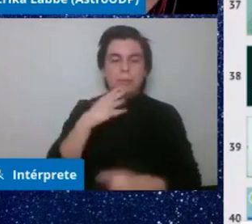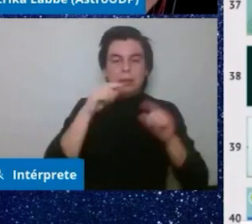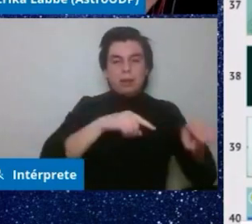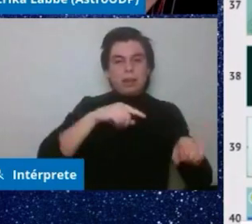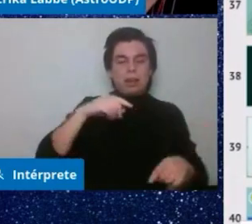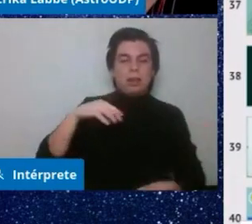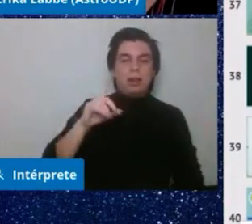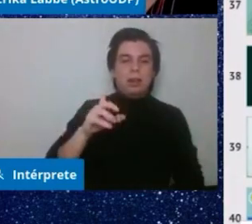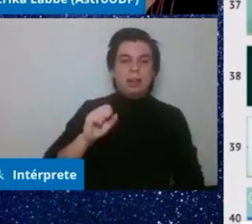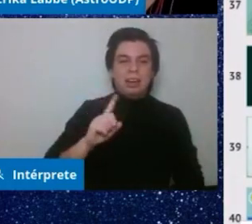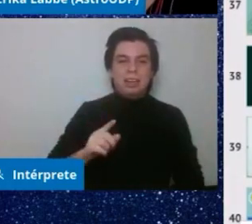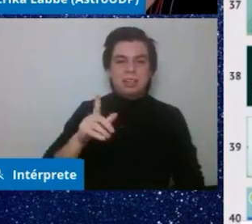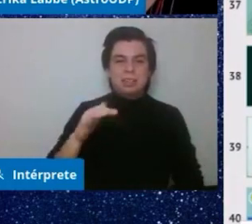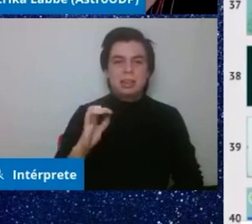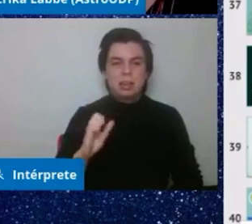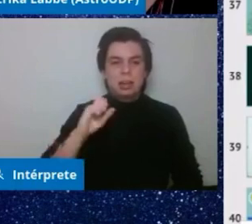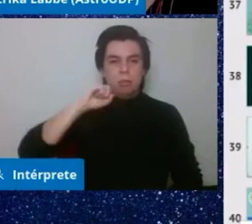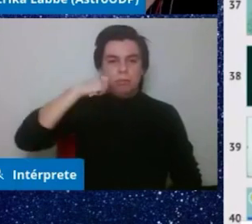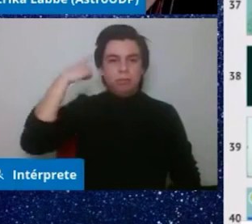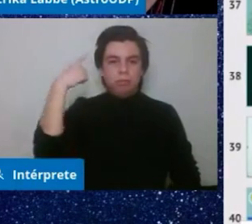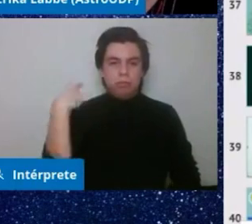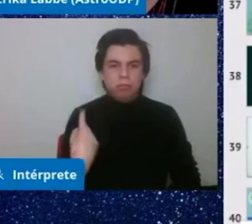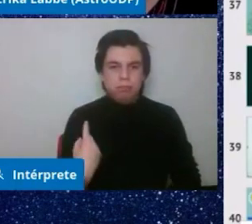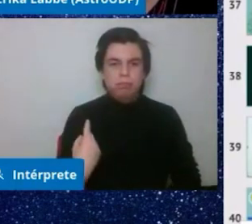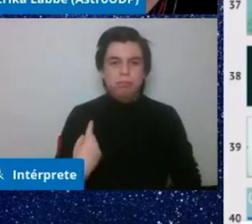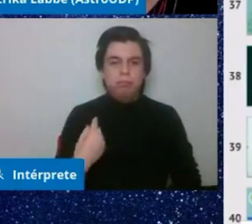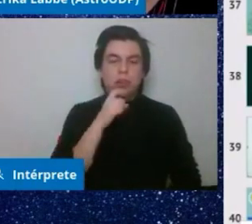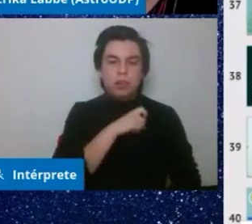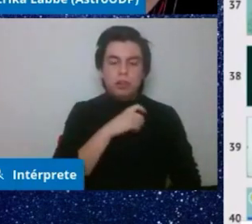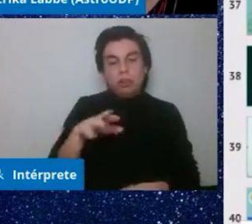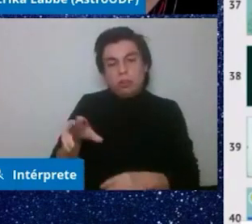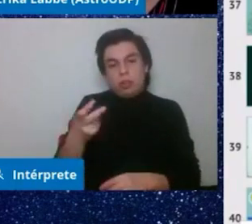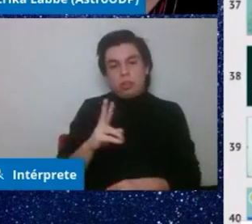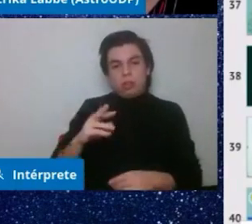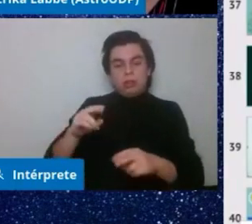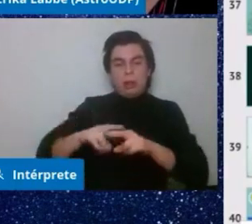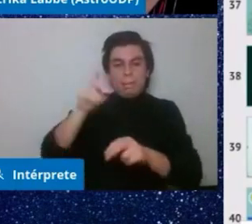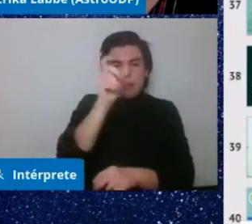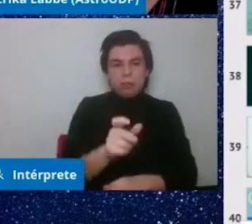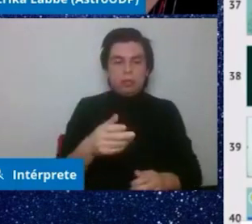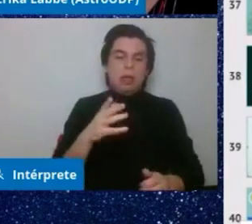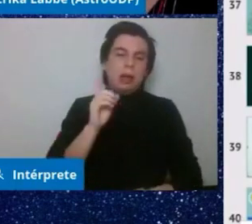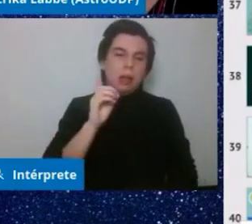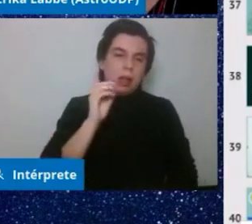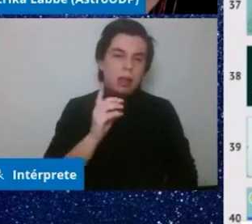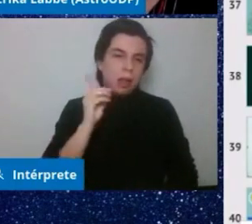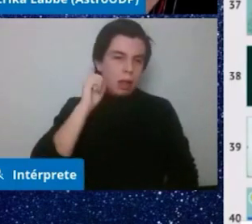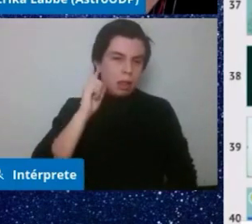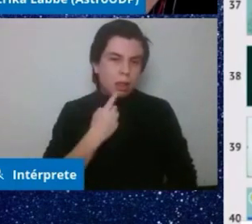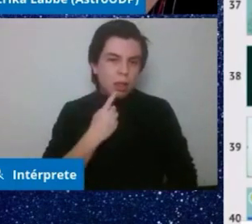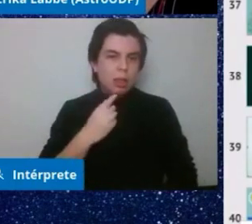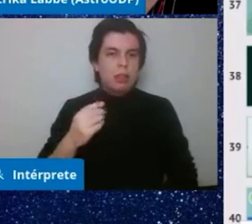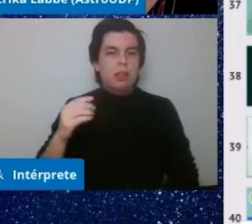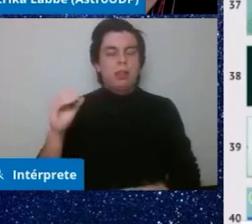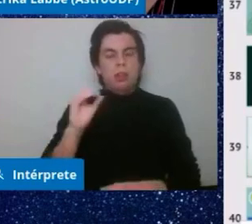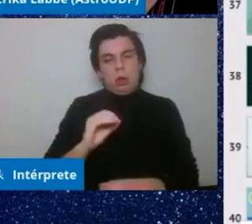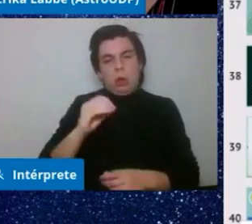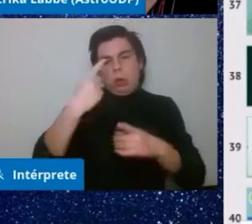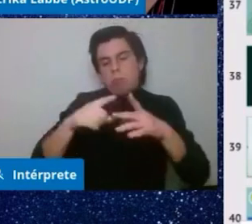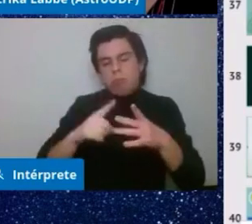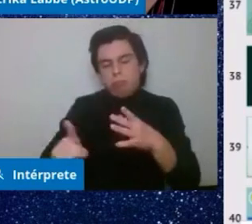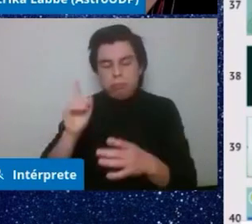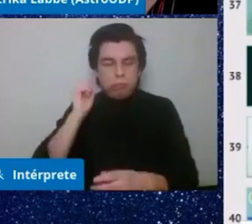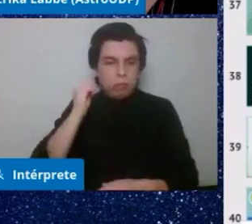charla y hicieron posible que personas con discapacidad auditiva o con algún tipo de discapacidad pudieran también eh, ser parte